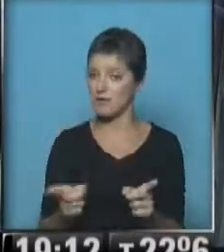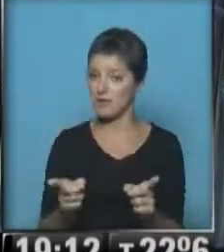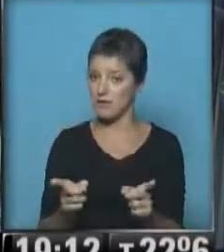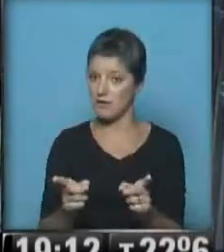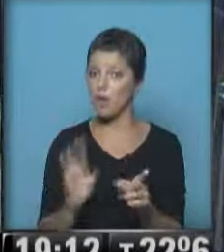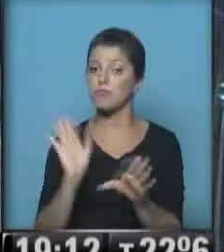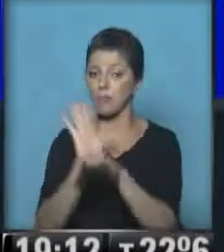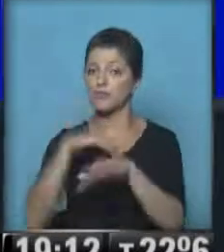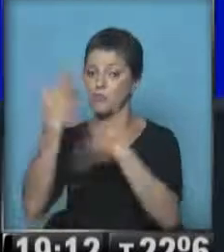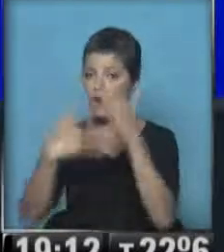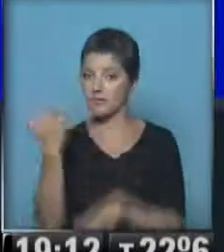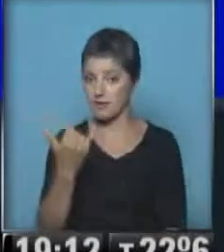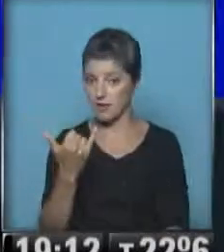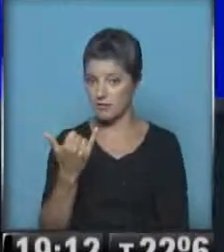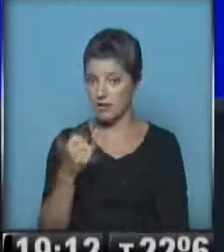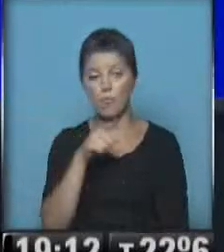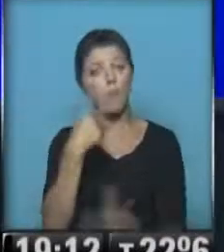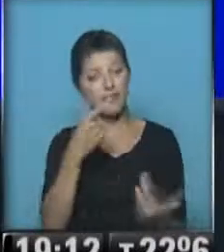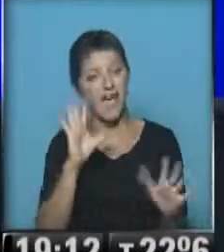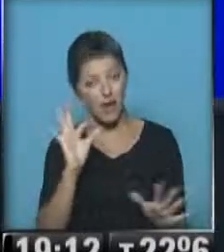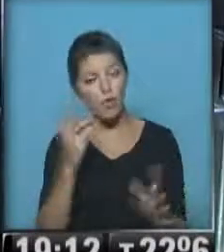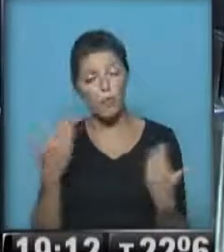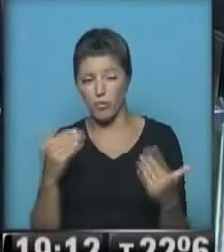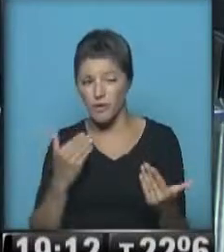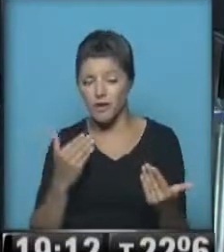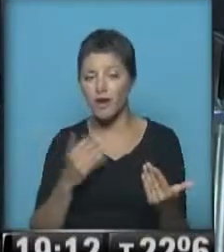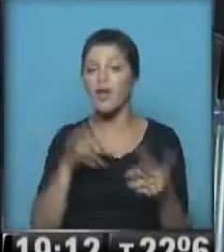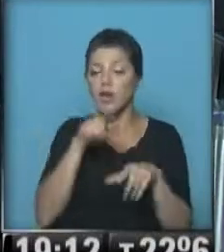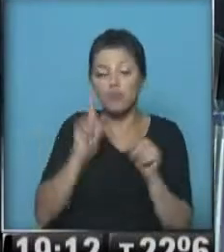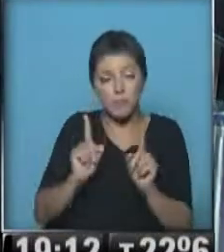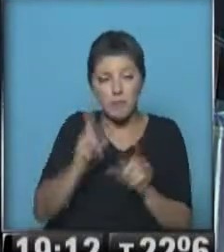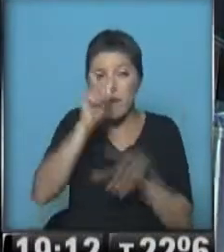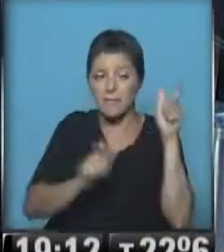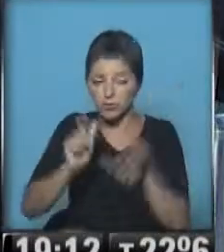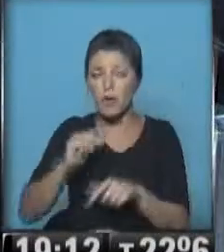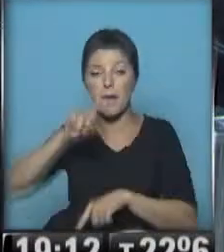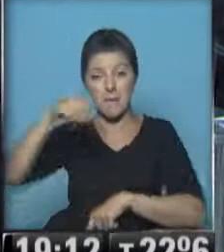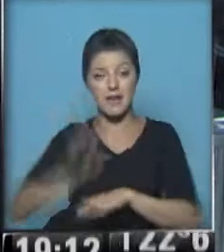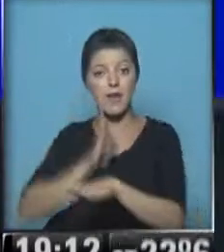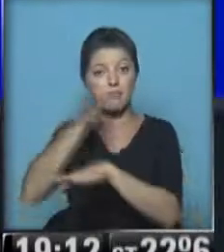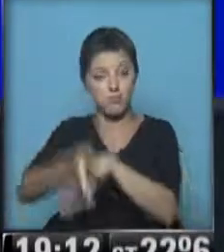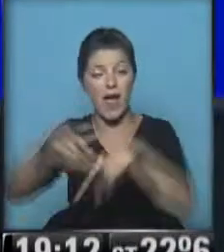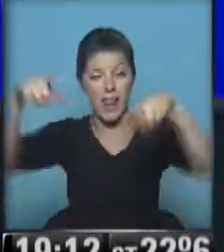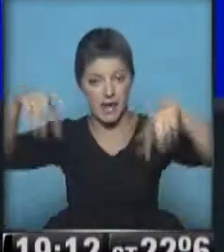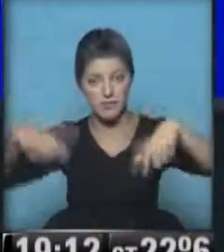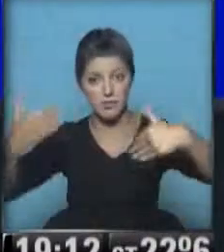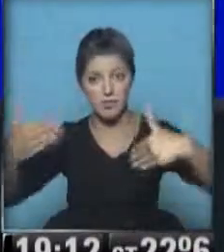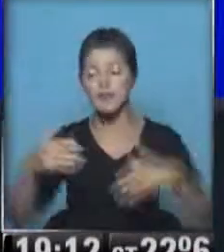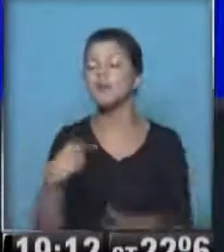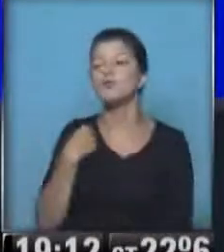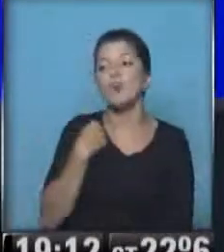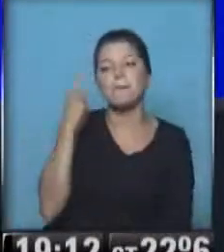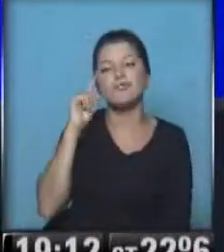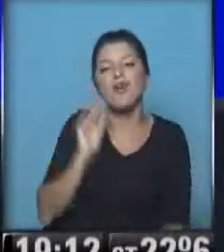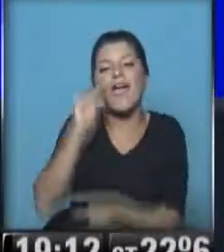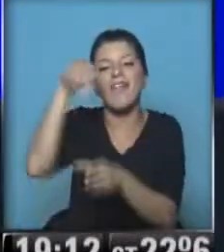con violencia. Sí, sí, sí. ¿Podría pasar algo? ¿Podrían ingresar estos mismos barras mañana al estadio? No creo dentro del estadio. No